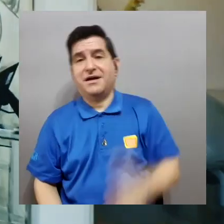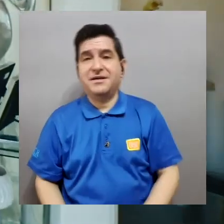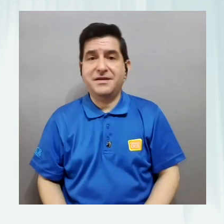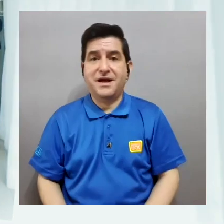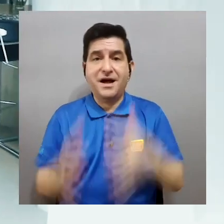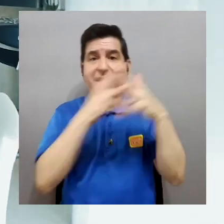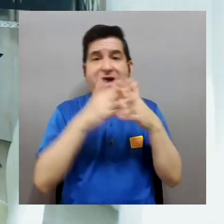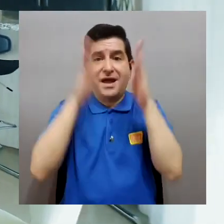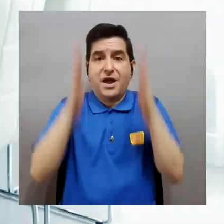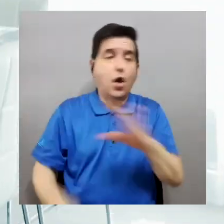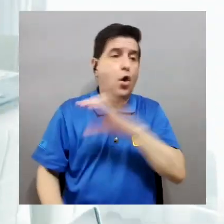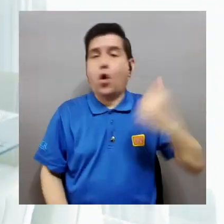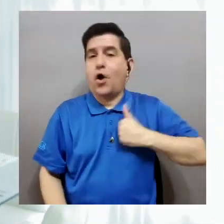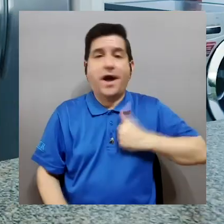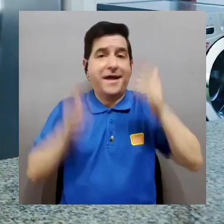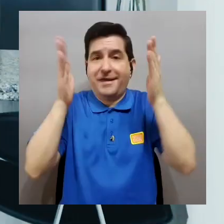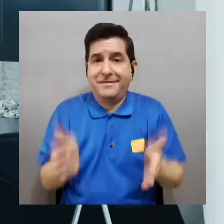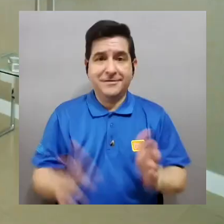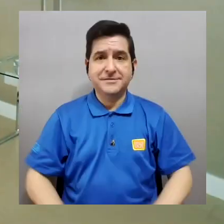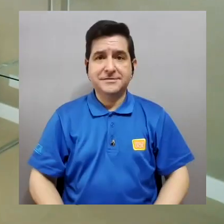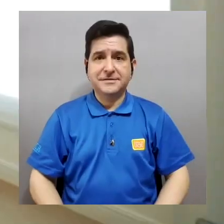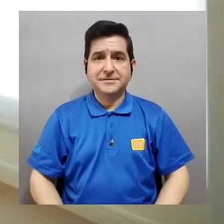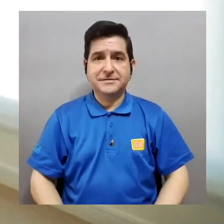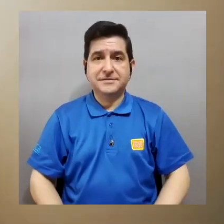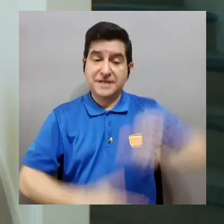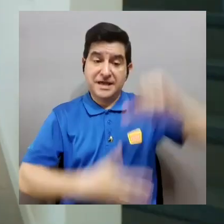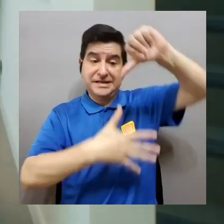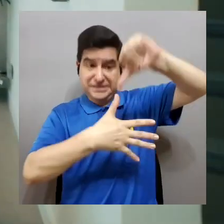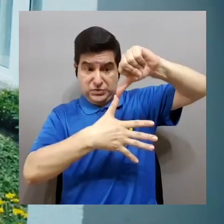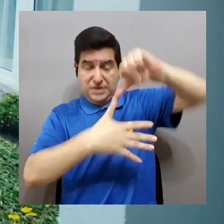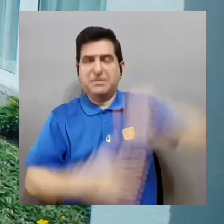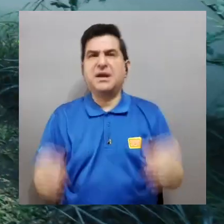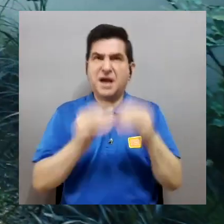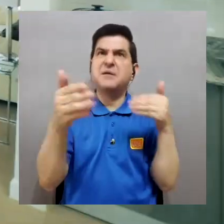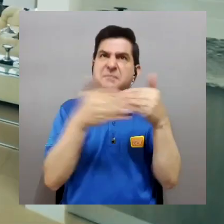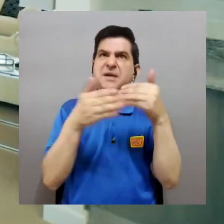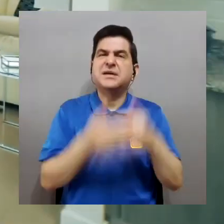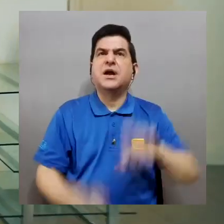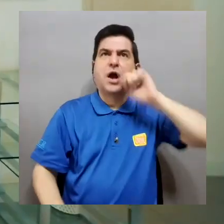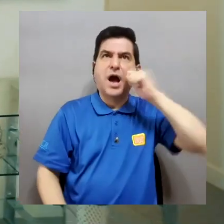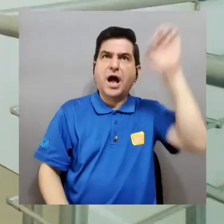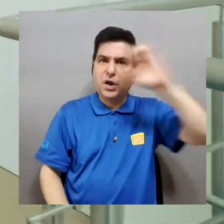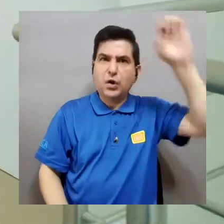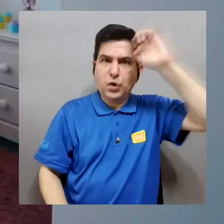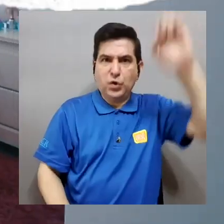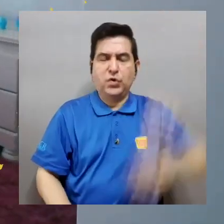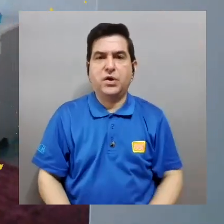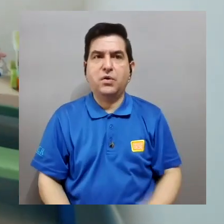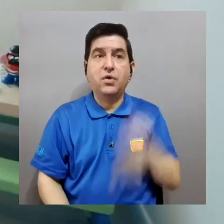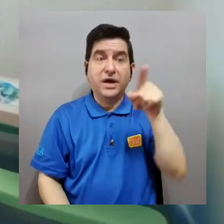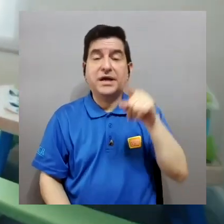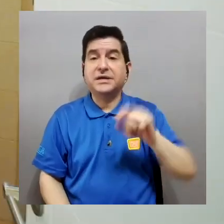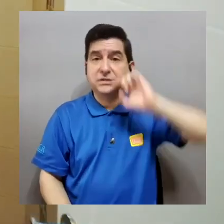los norteamericanos o los canadienses. Y, por ejemplo, en Sudamérica están más cercanos a los códigos europeos, que